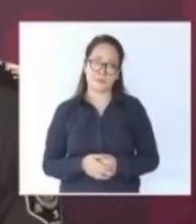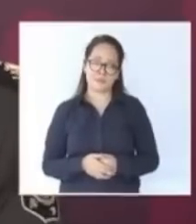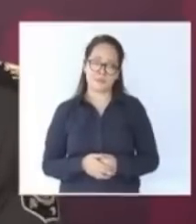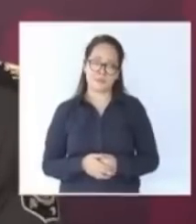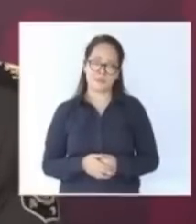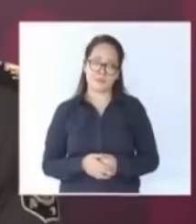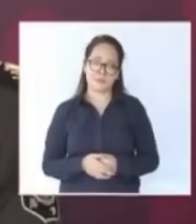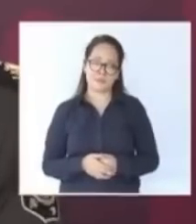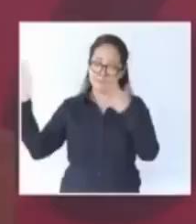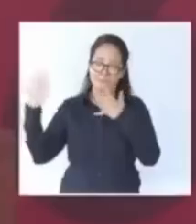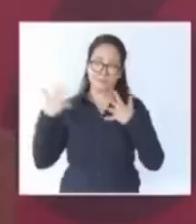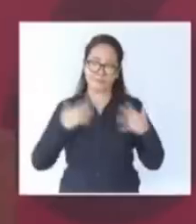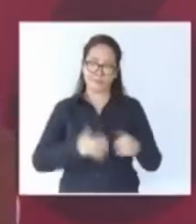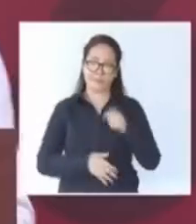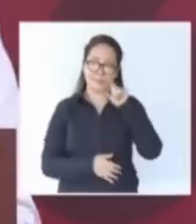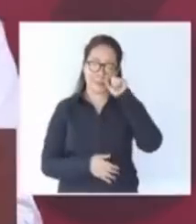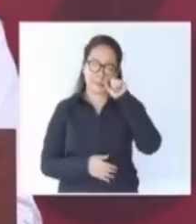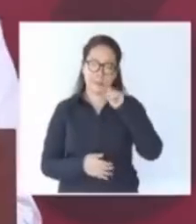Termino.